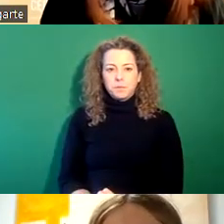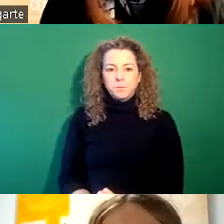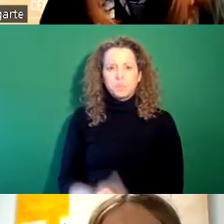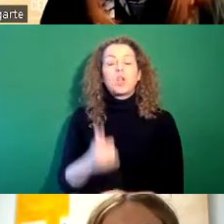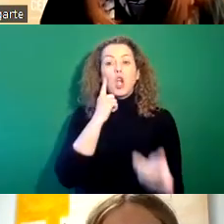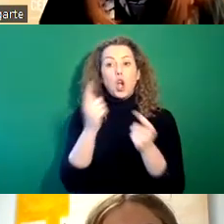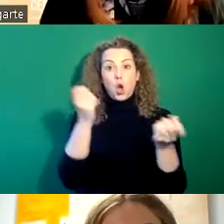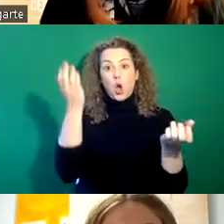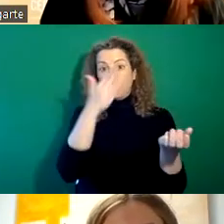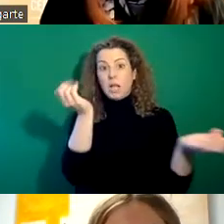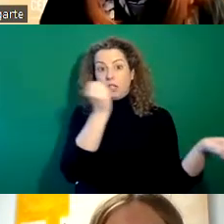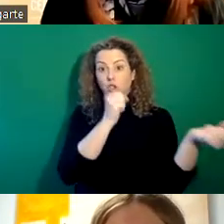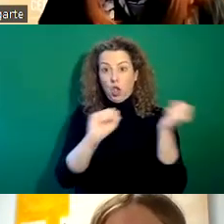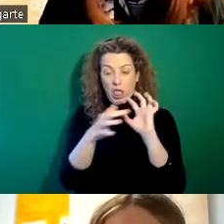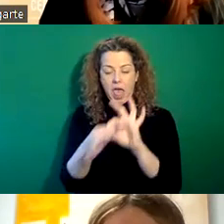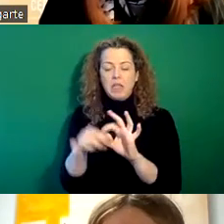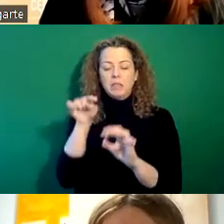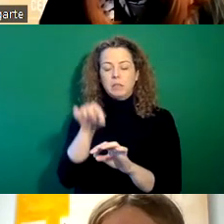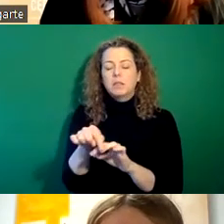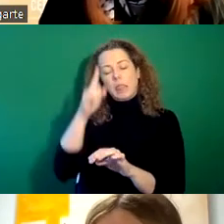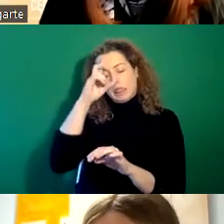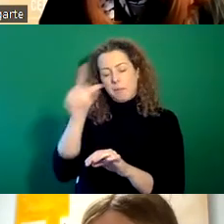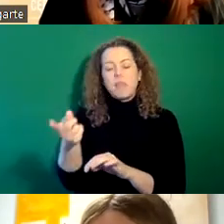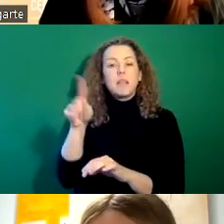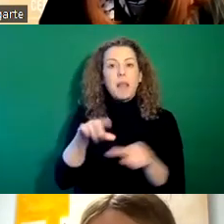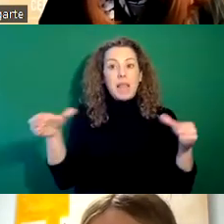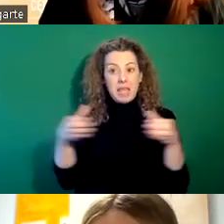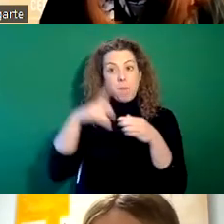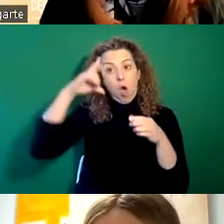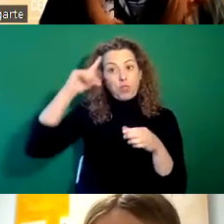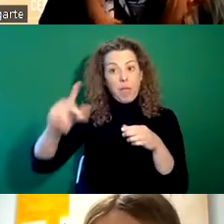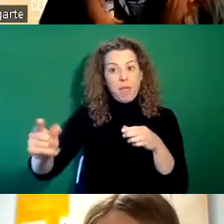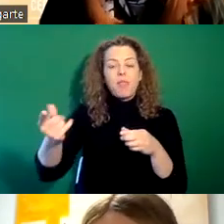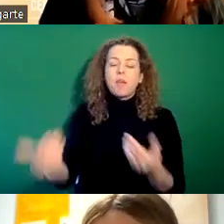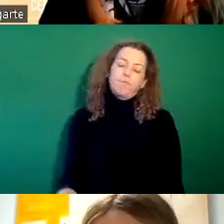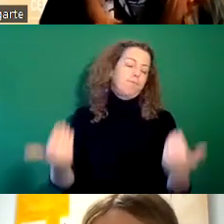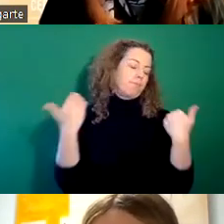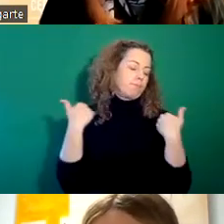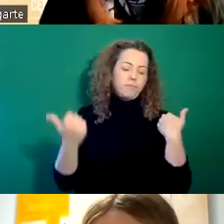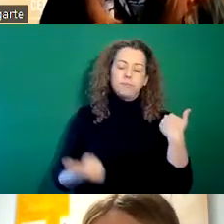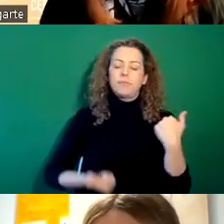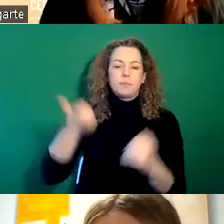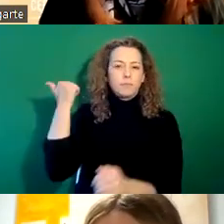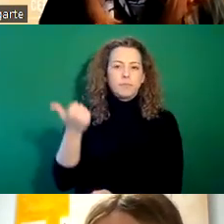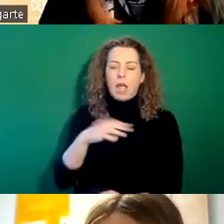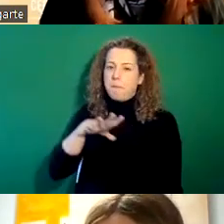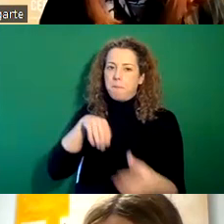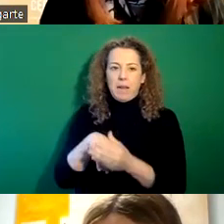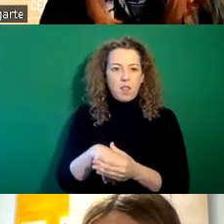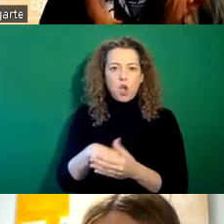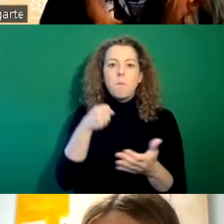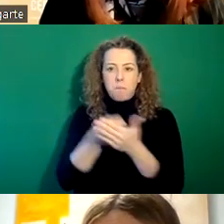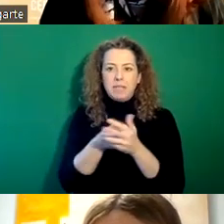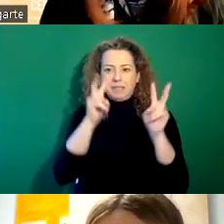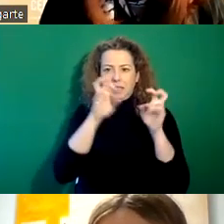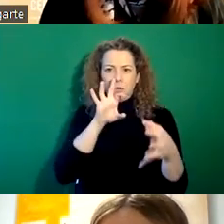conductas asociadas a las demencias, como os comentaba también, el equipo de demencias era el que mayor implicación tenía en este aspecto y sobre todo